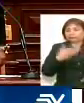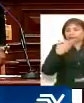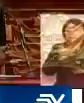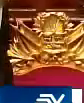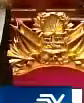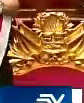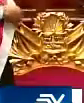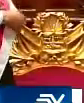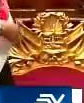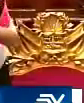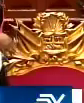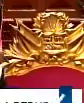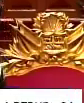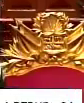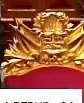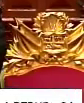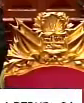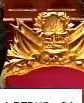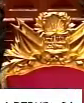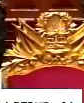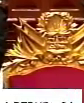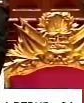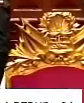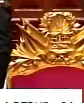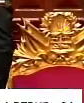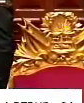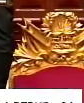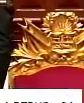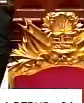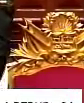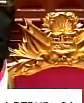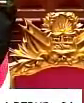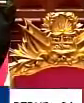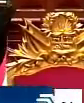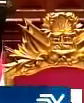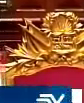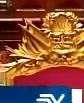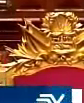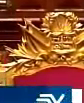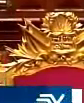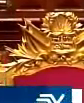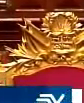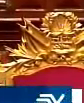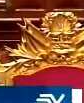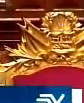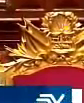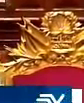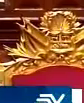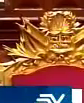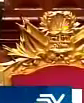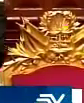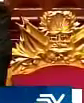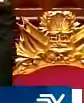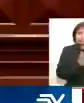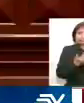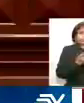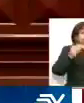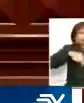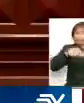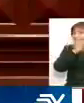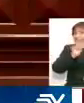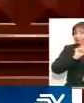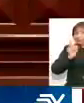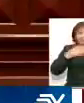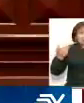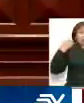Muchas gracias. En un breve acto recibió la banda presidencial y reconoció el difícil momento político que atraviesa el país. Aquí no hay